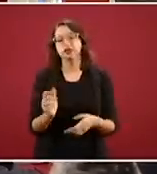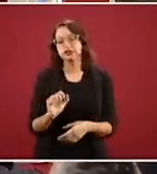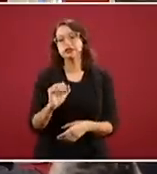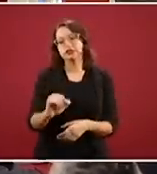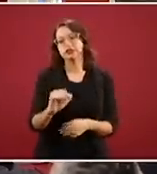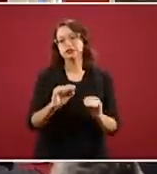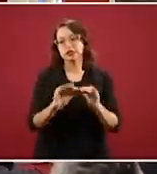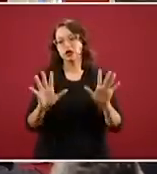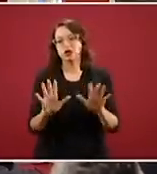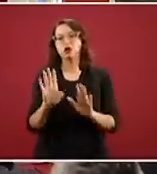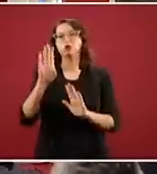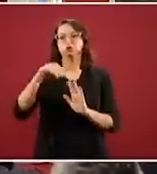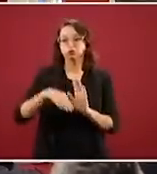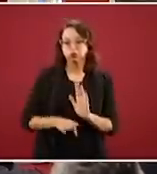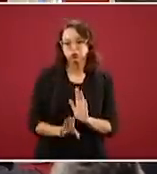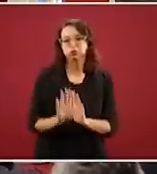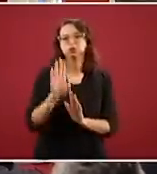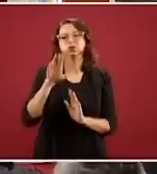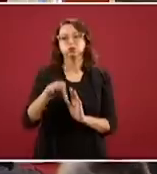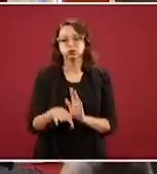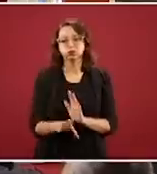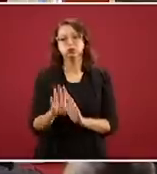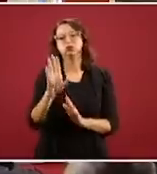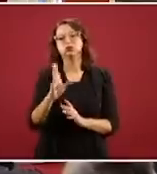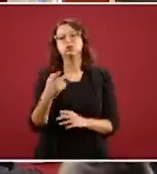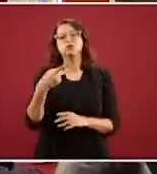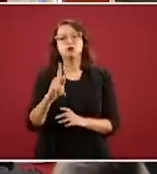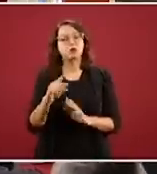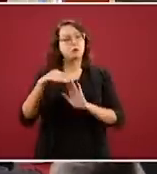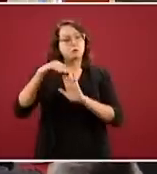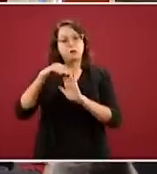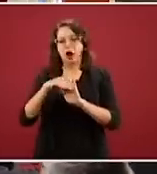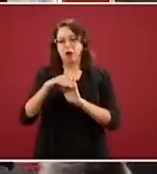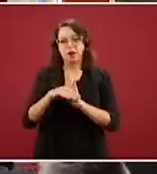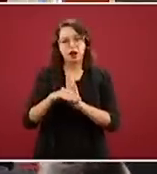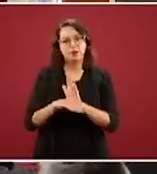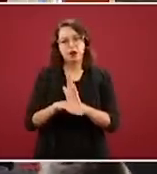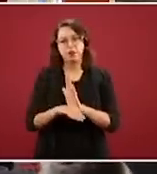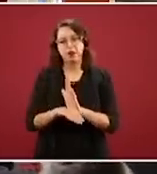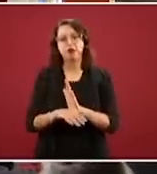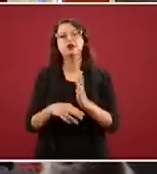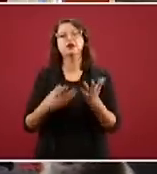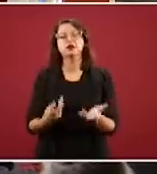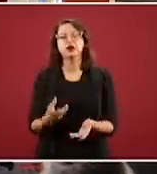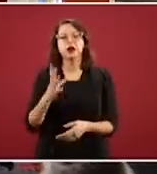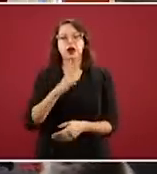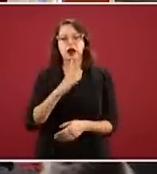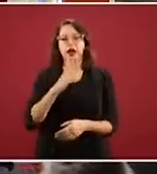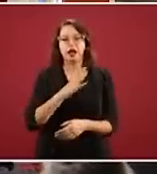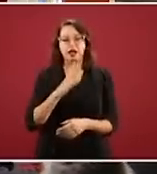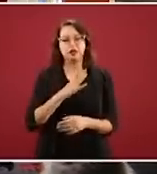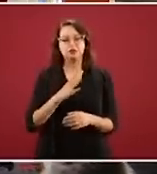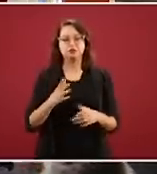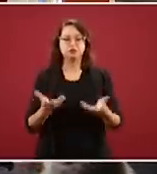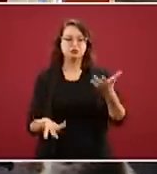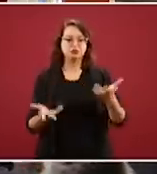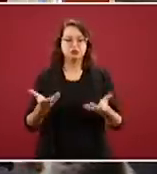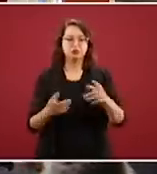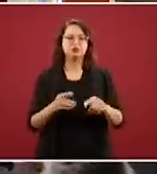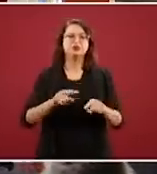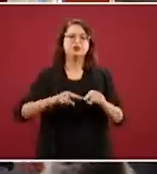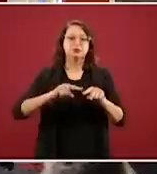de julio, pero nuevamente regresó a la baja y aquí tenemos un ligero incremento.